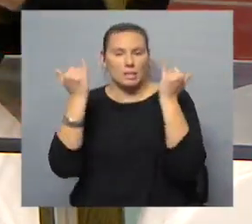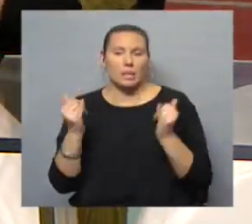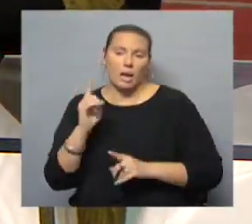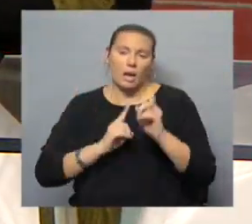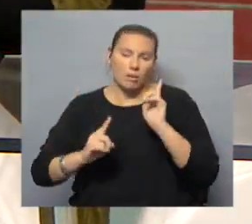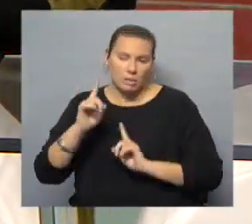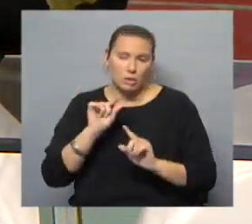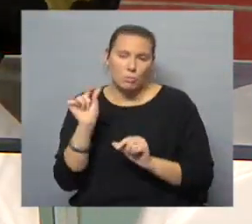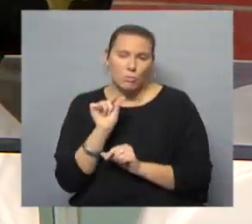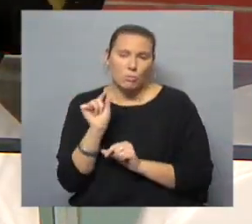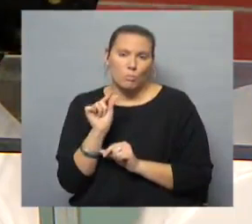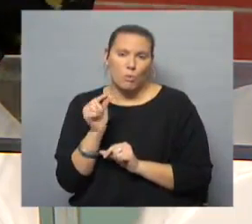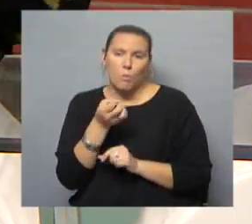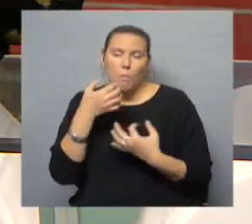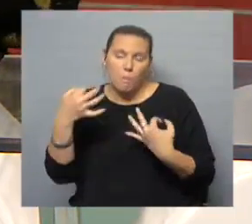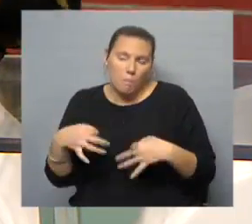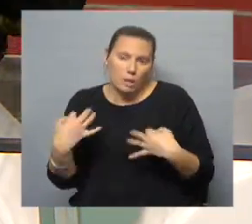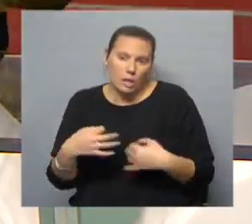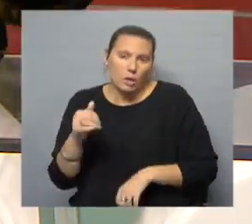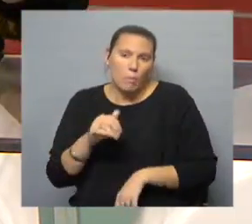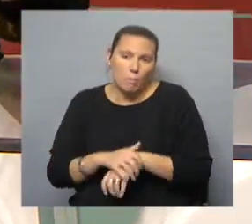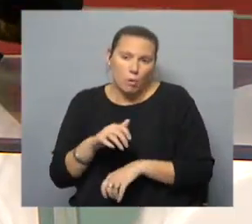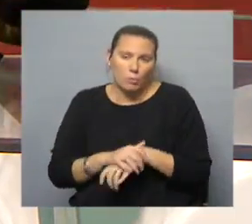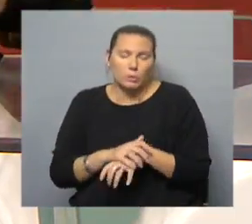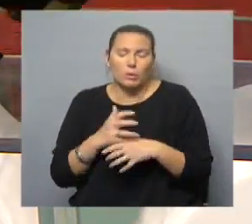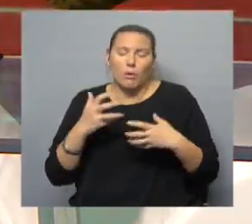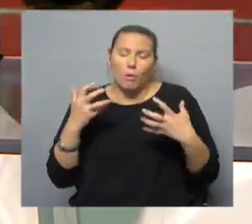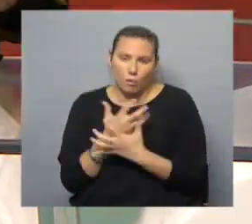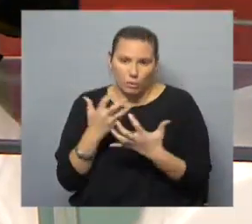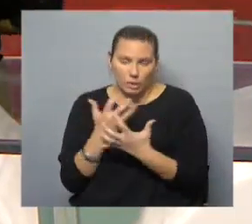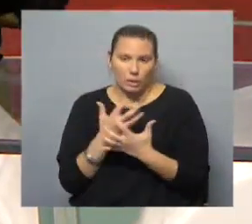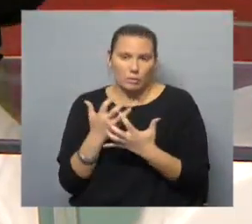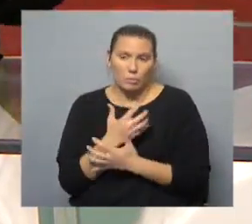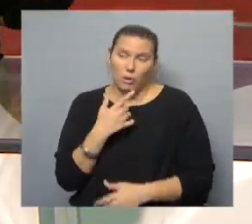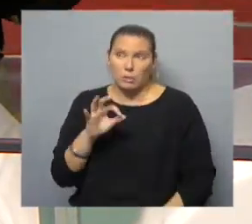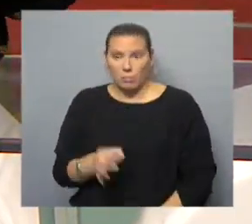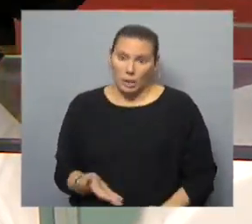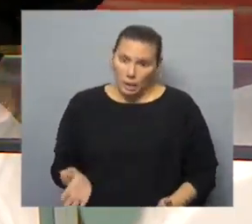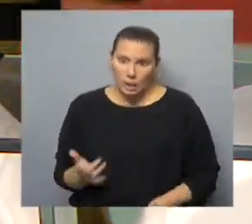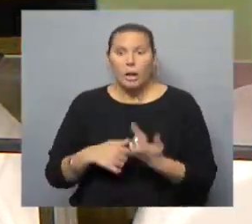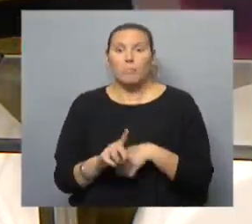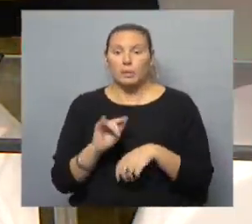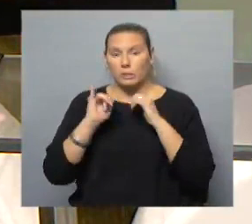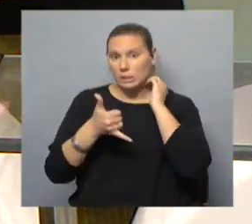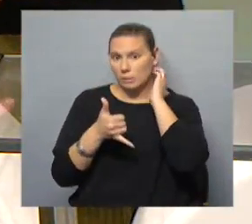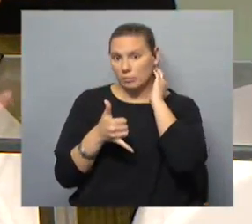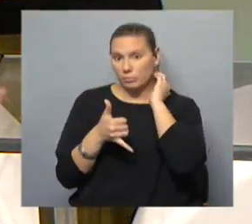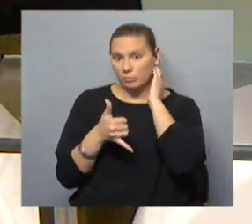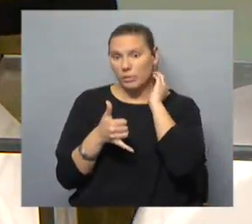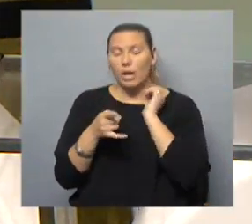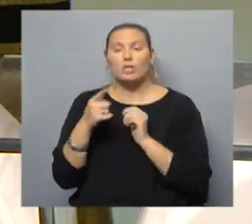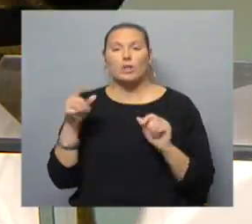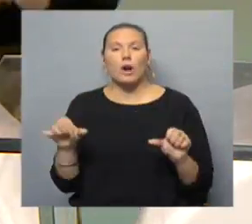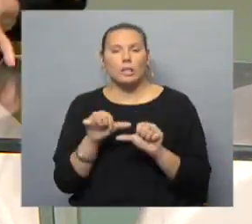estás pasando un verdadero momento espantoso, por no decir... Sí, pero clarísimo. Y bueno, ellos lo